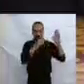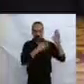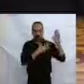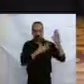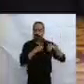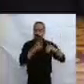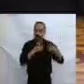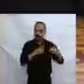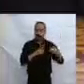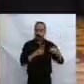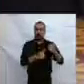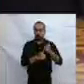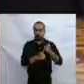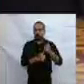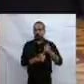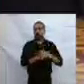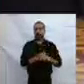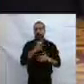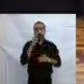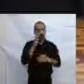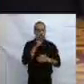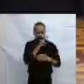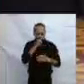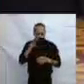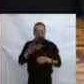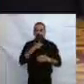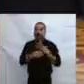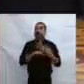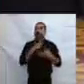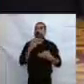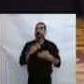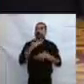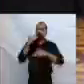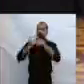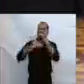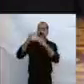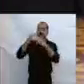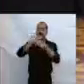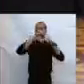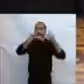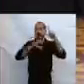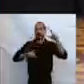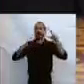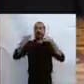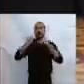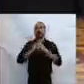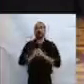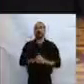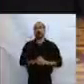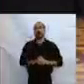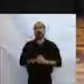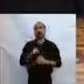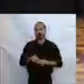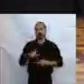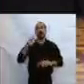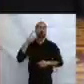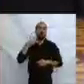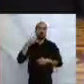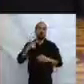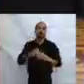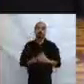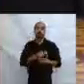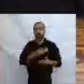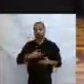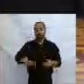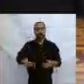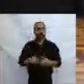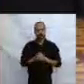le ha conferido, mirando en todo por el bien y la prosperidad de la nación, entidad federativa y